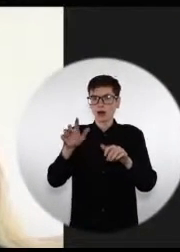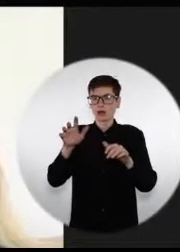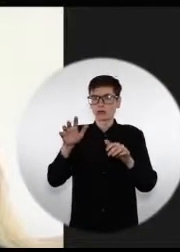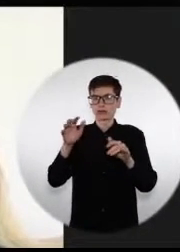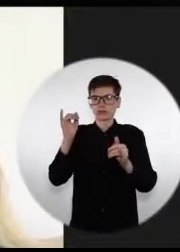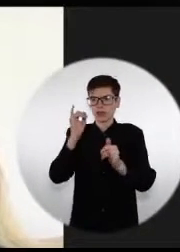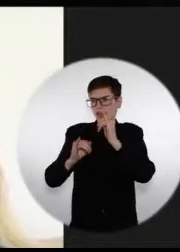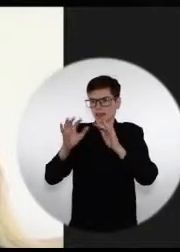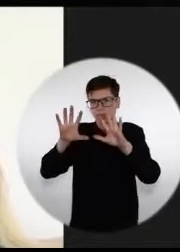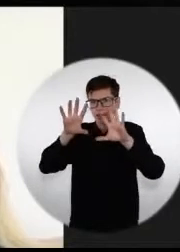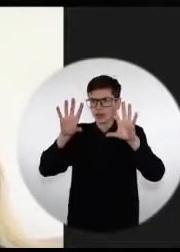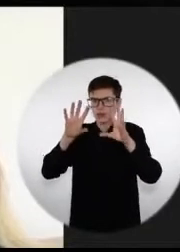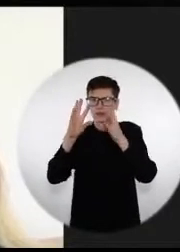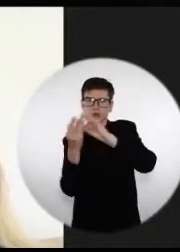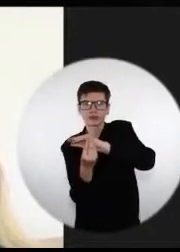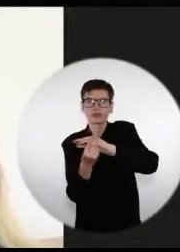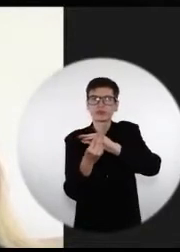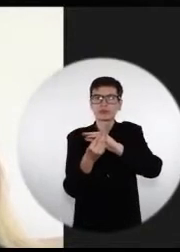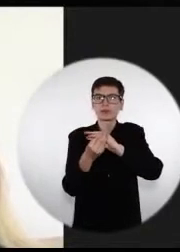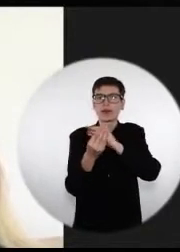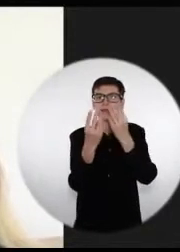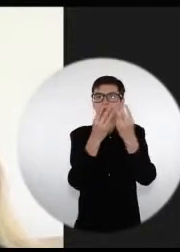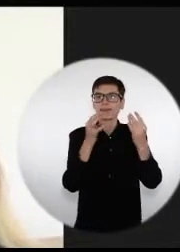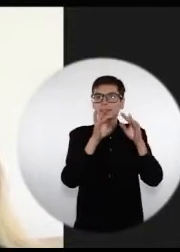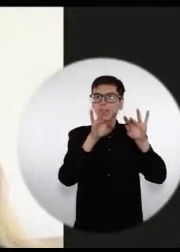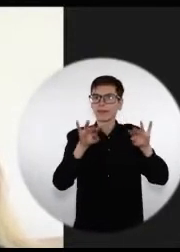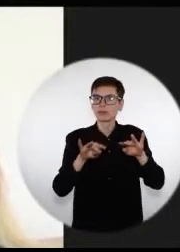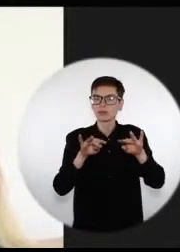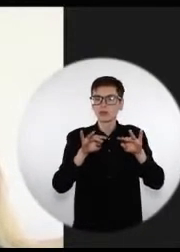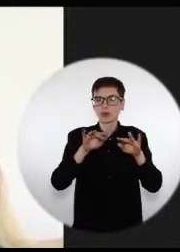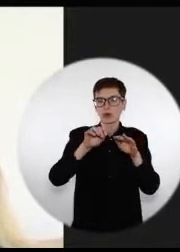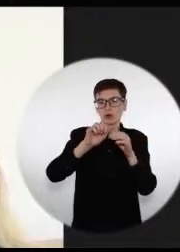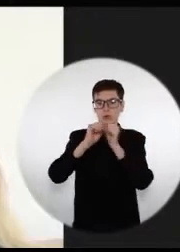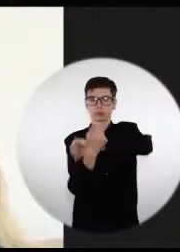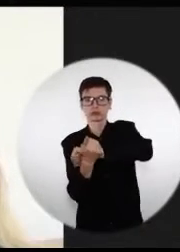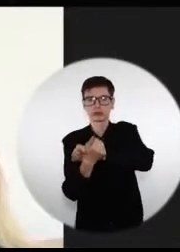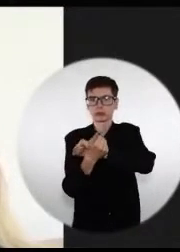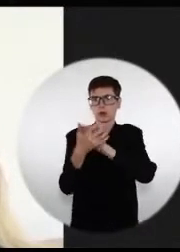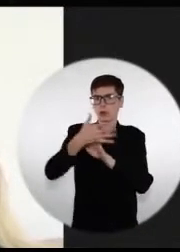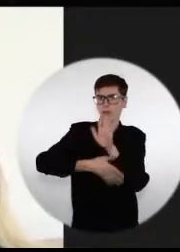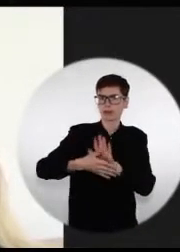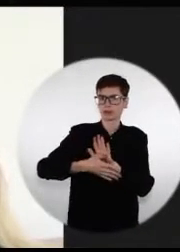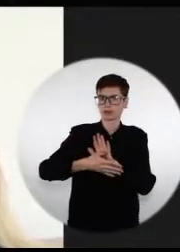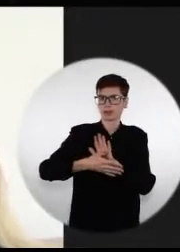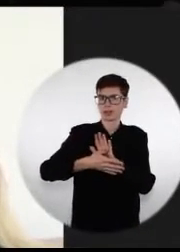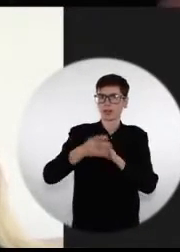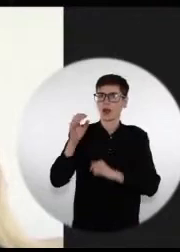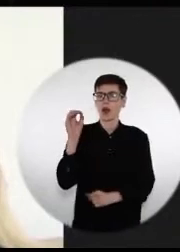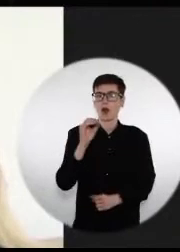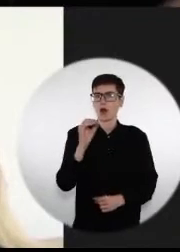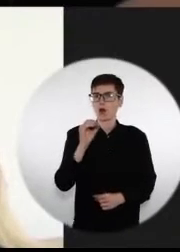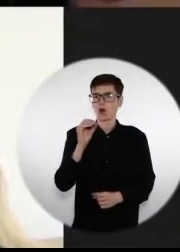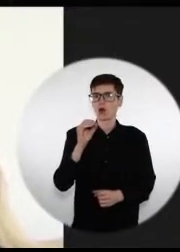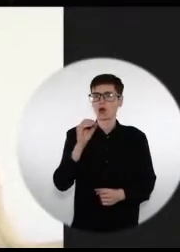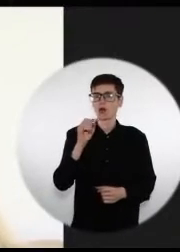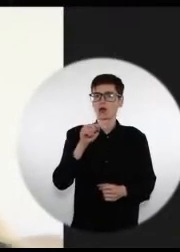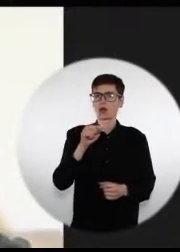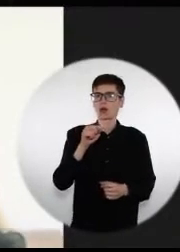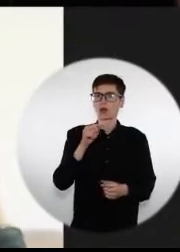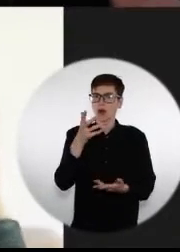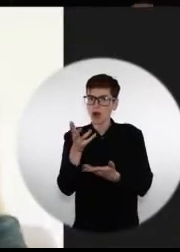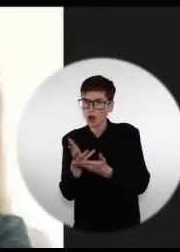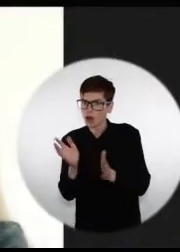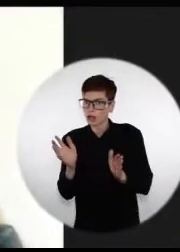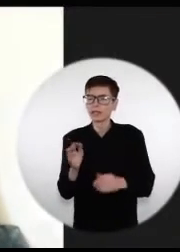ocurría no será posible que haya actualmente algún software que en tiempo real vaya detectando el habla que ya lo hay que lo convierte en texto